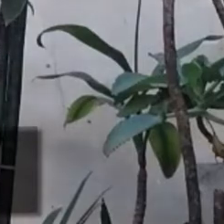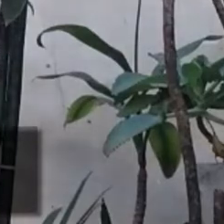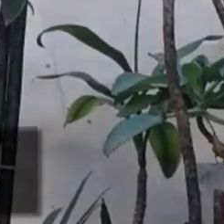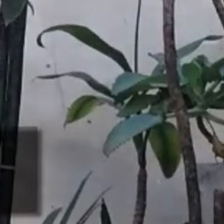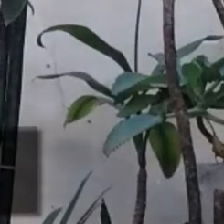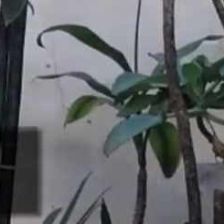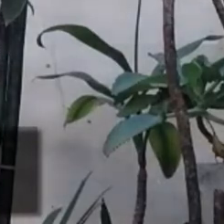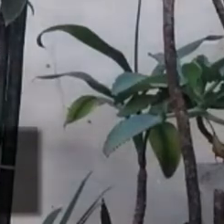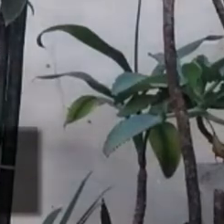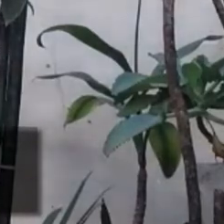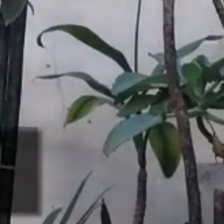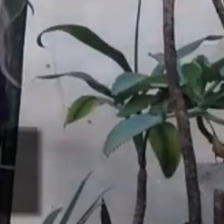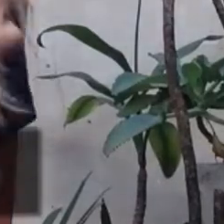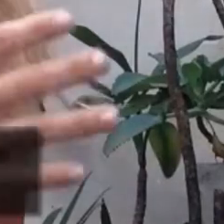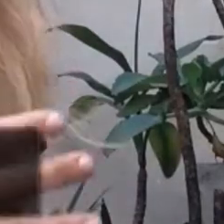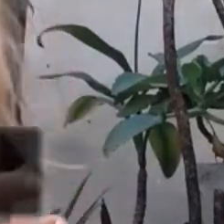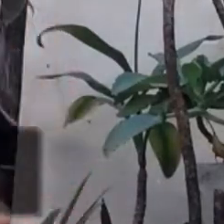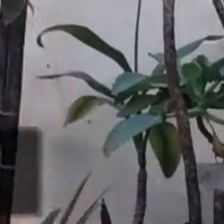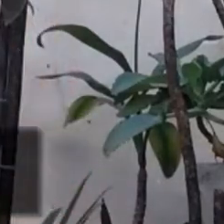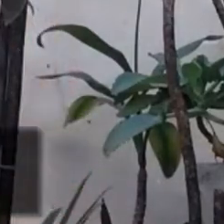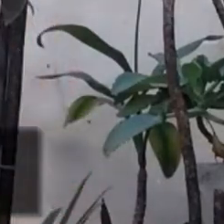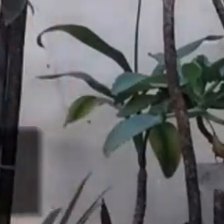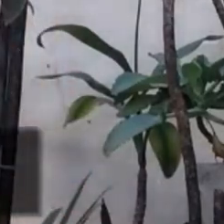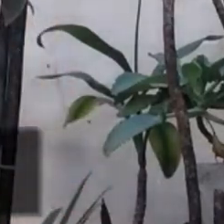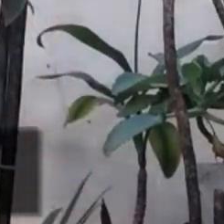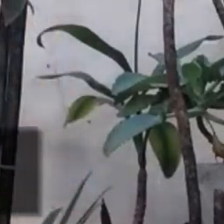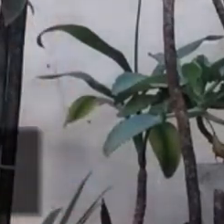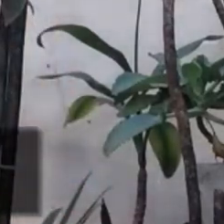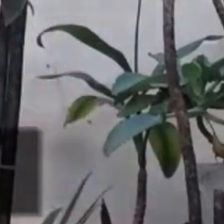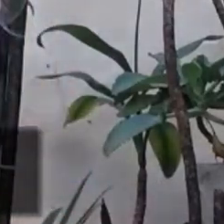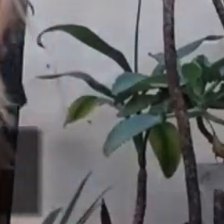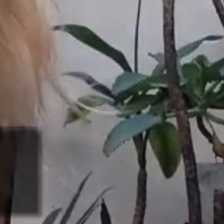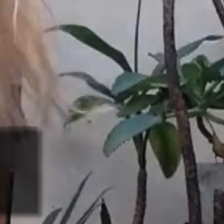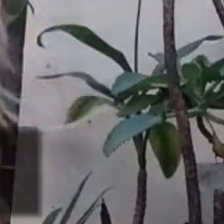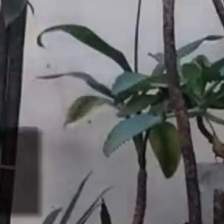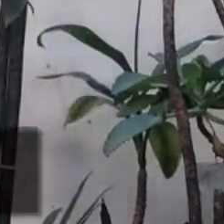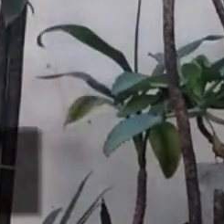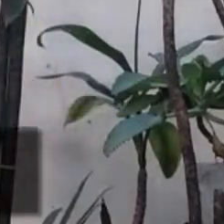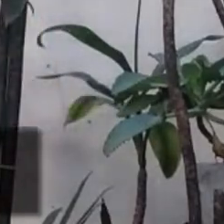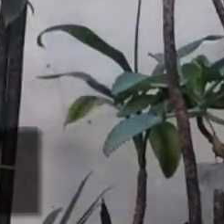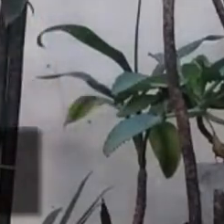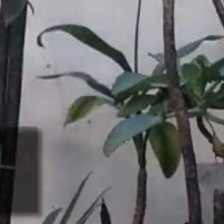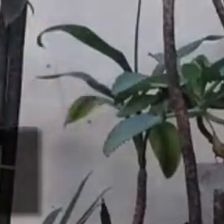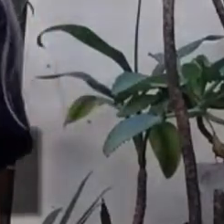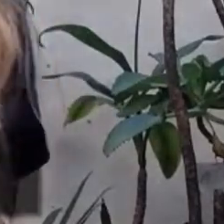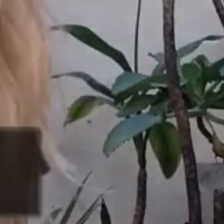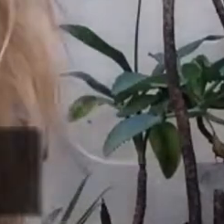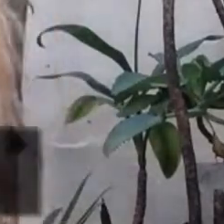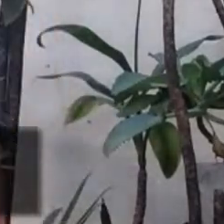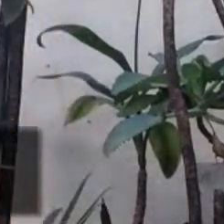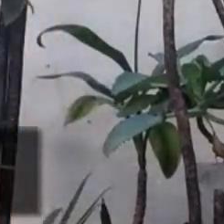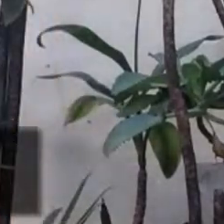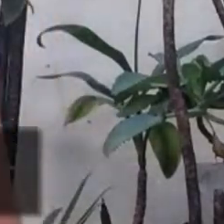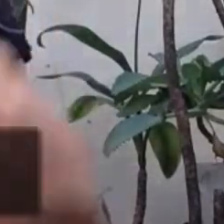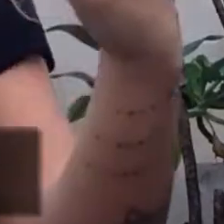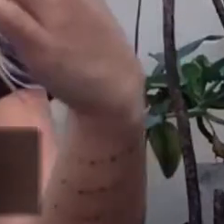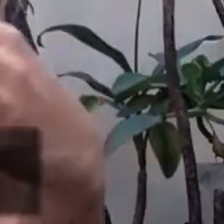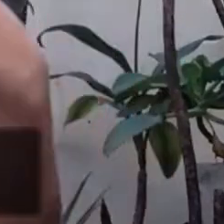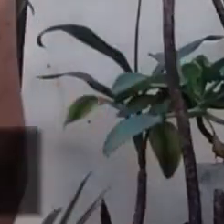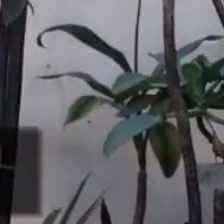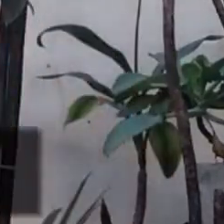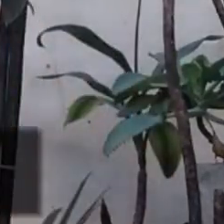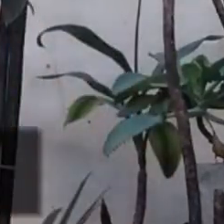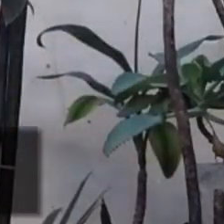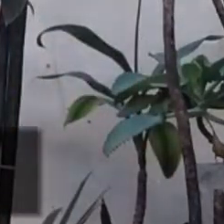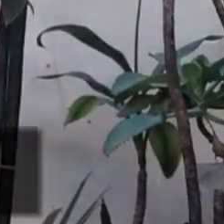sobreviven yo sobrevivo, que el cartón sea pulmón, que el dominio ya no sea más del aluminio, que